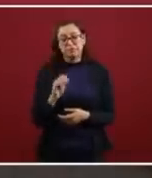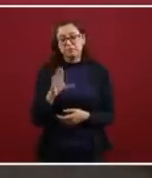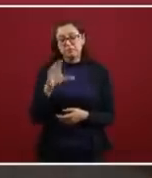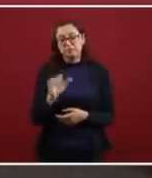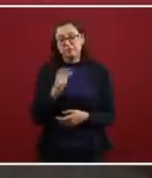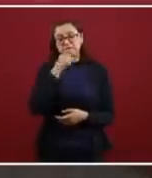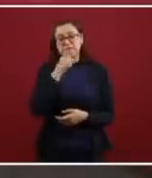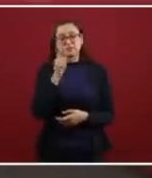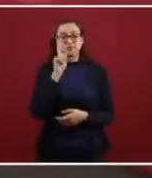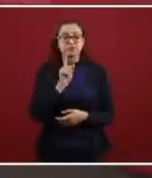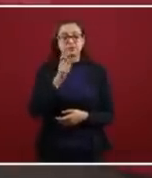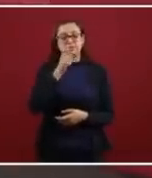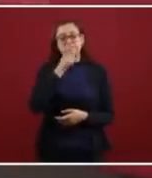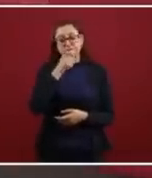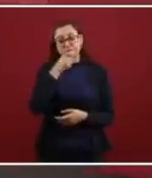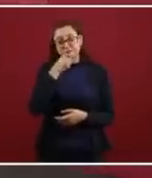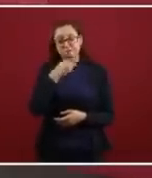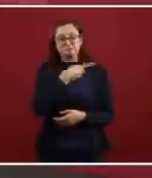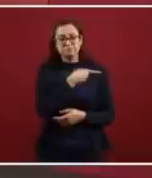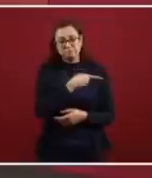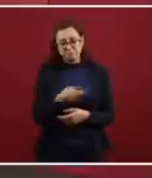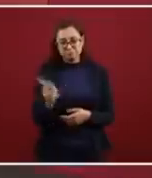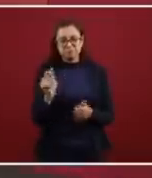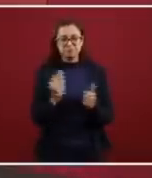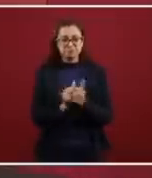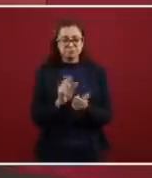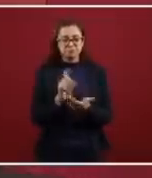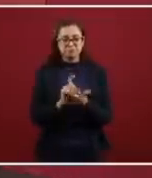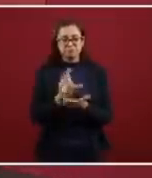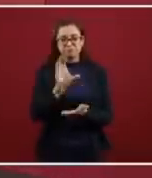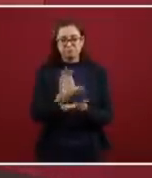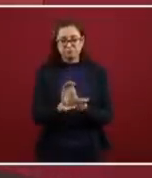niñas, niños pobres con discapacidad,